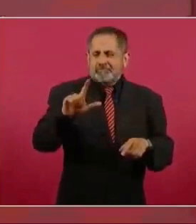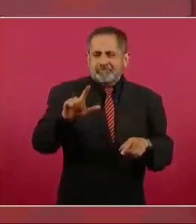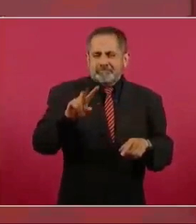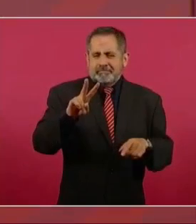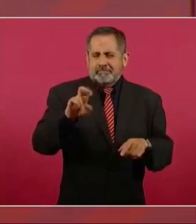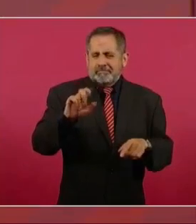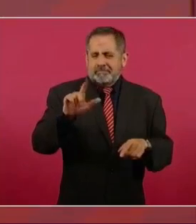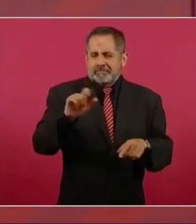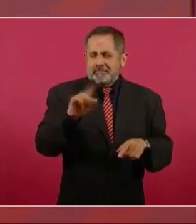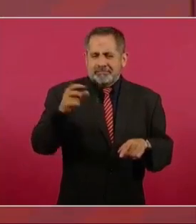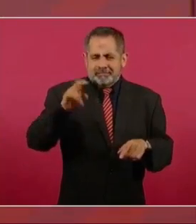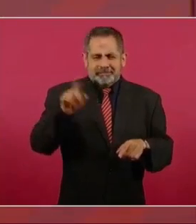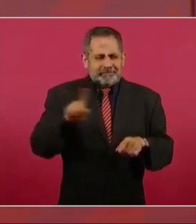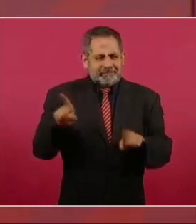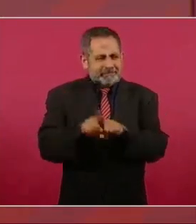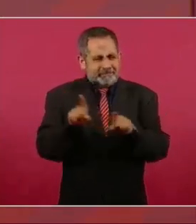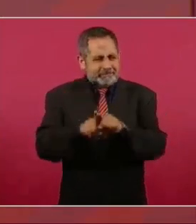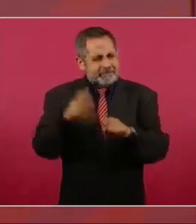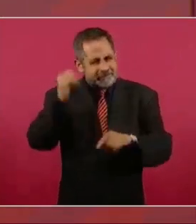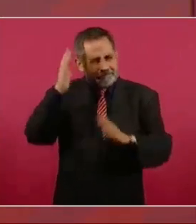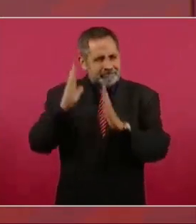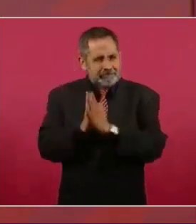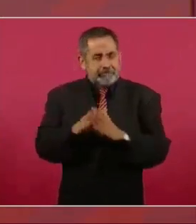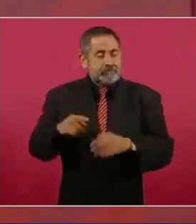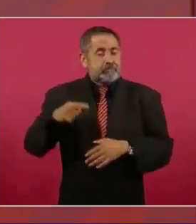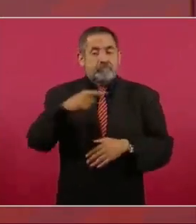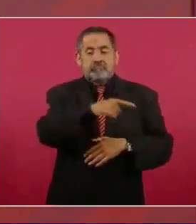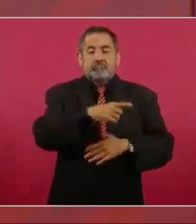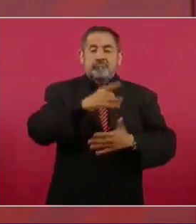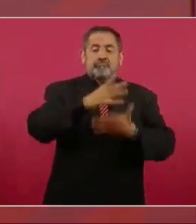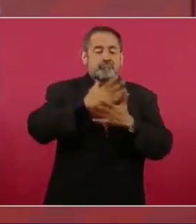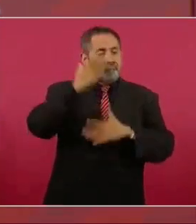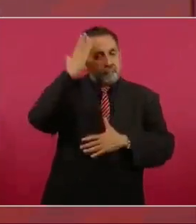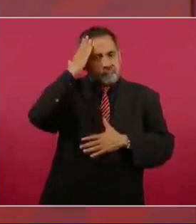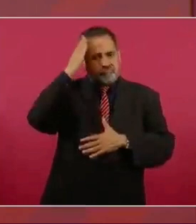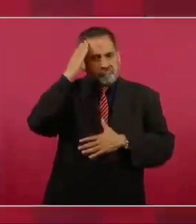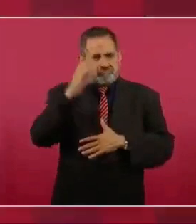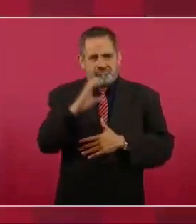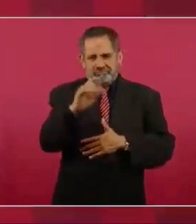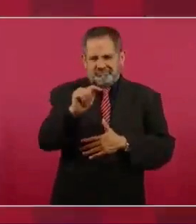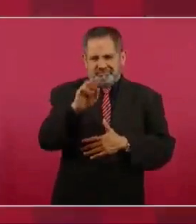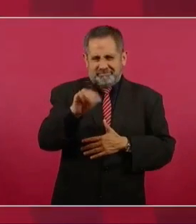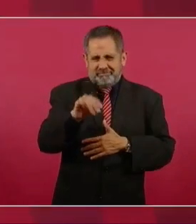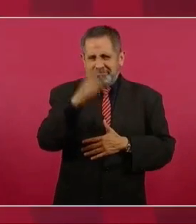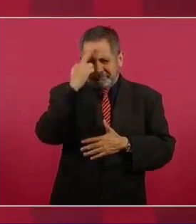finado Fidel Velázquez, que era el único líder de la CTM,